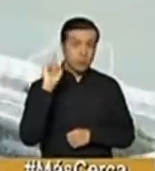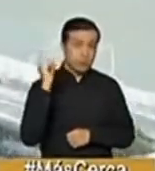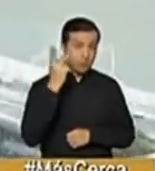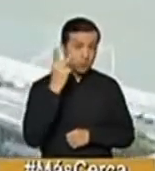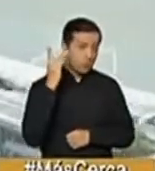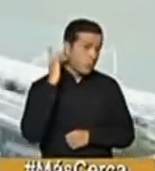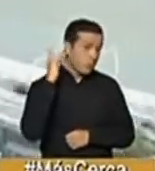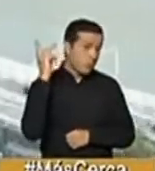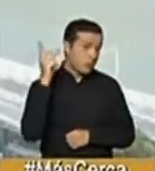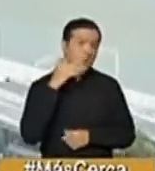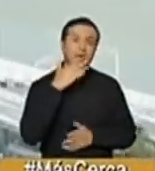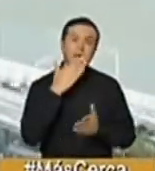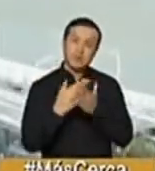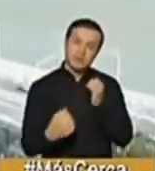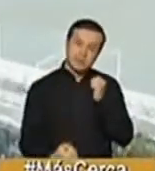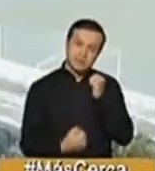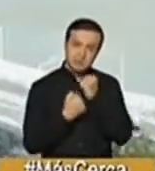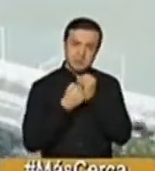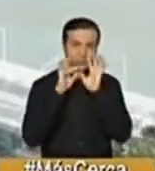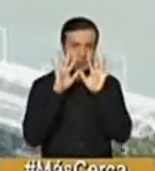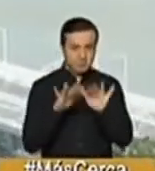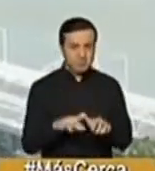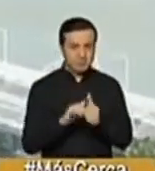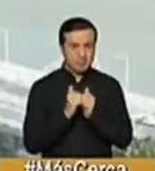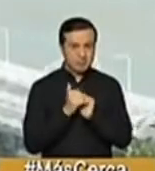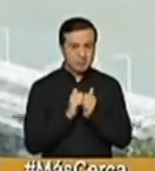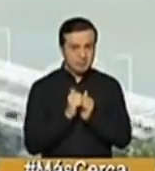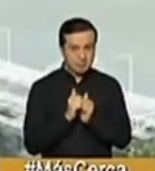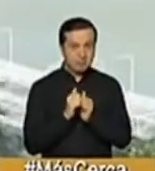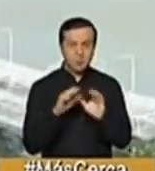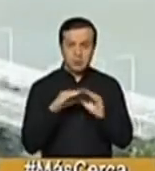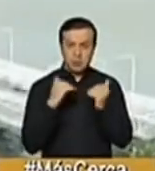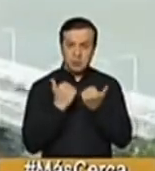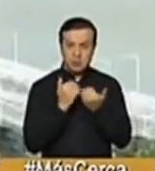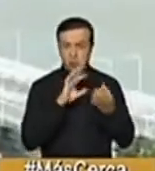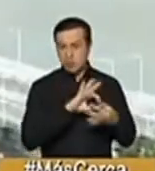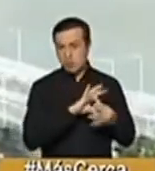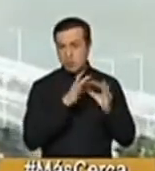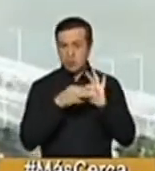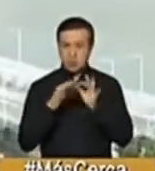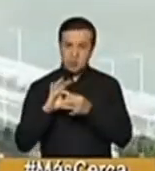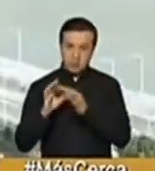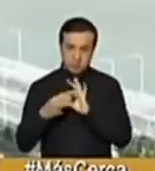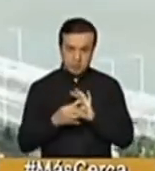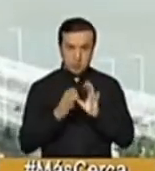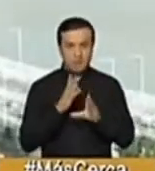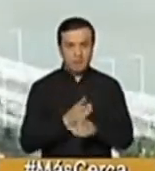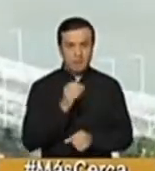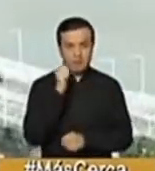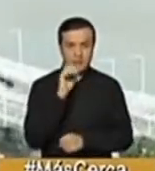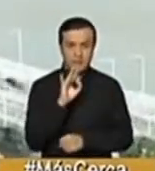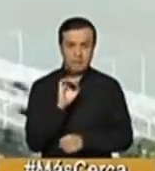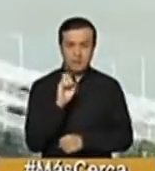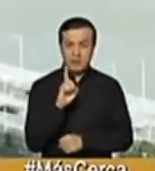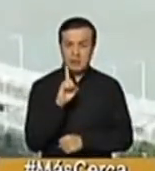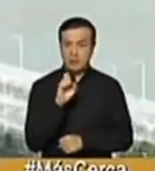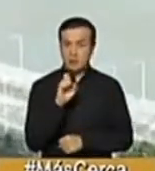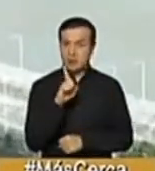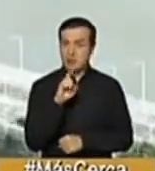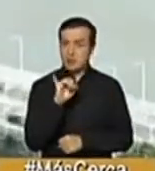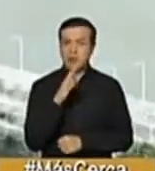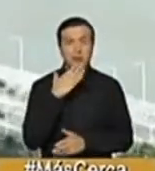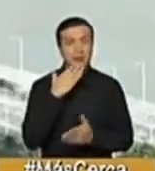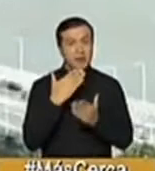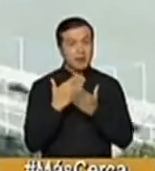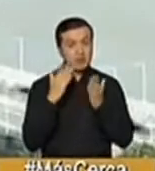y gracias al apoyo de la Secretaría del Deporte, al Comité Paralímpico y a nuestra federación, la PEDERI, y